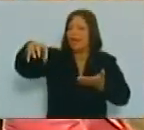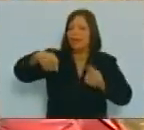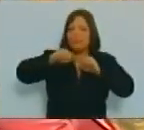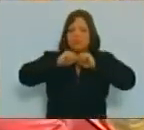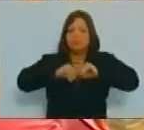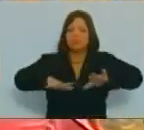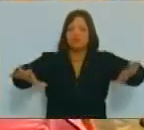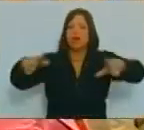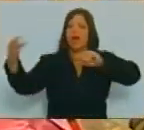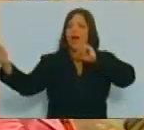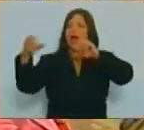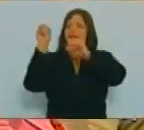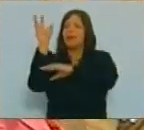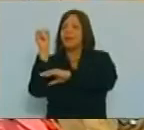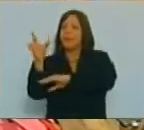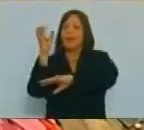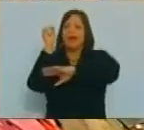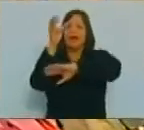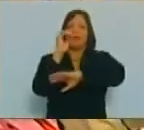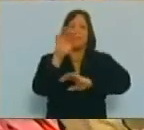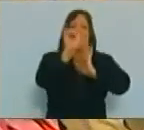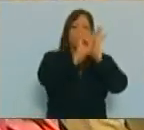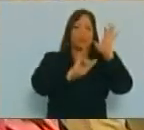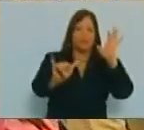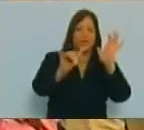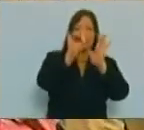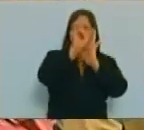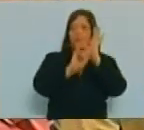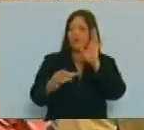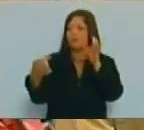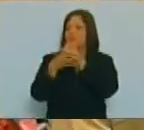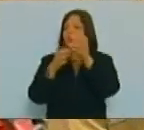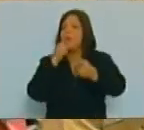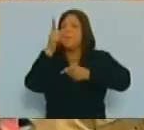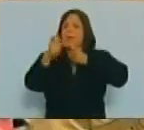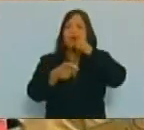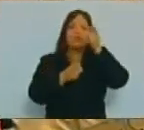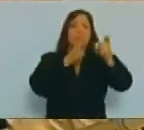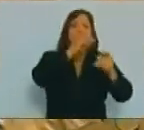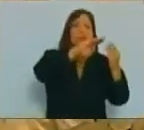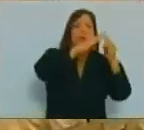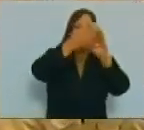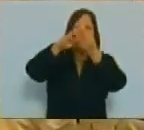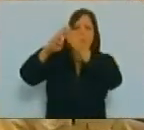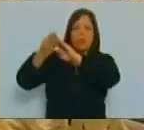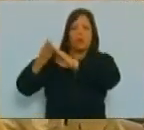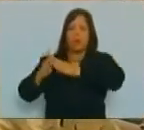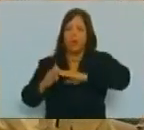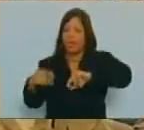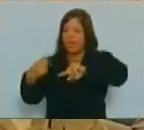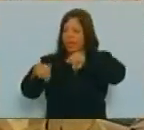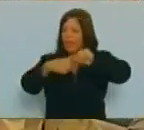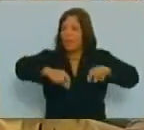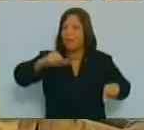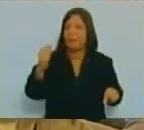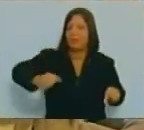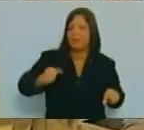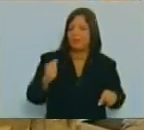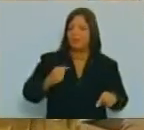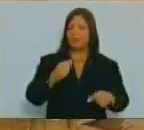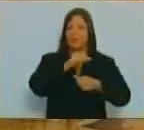haciendo asambleas patrióticas constituyentes consultando a las comunidades a los funcionarios